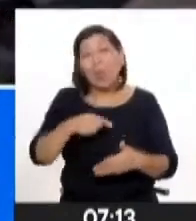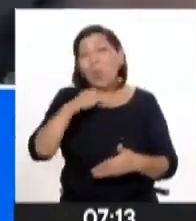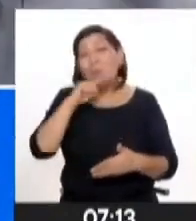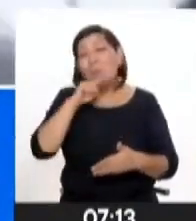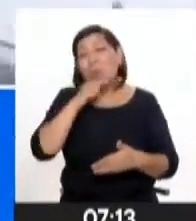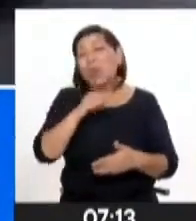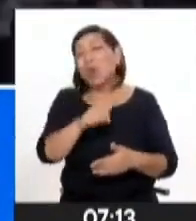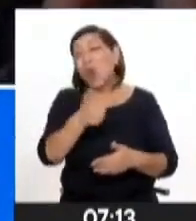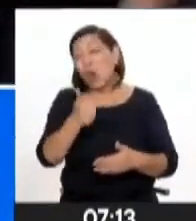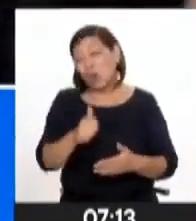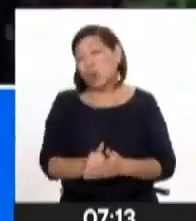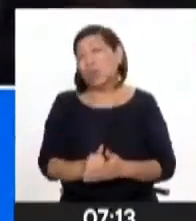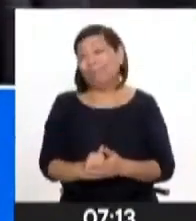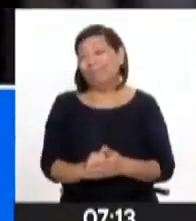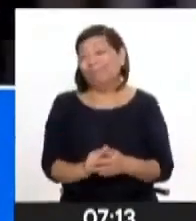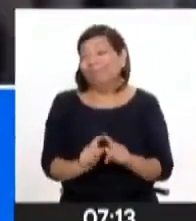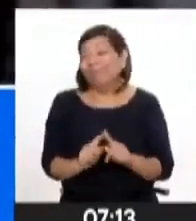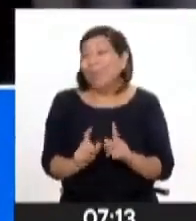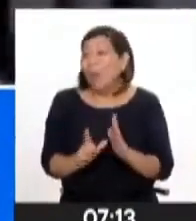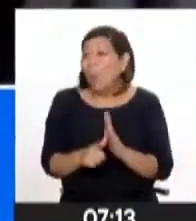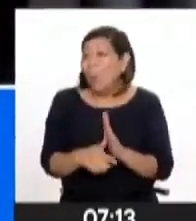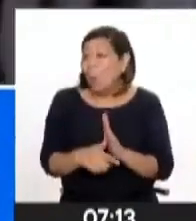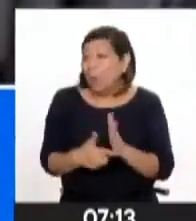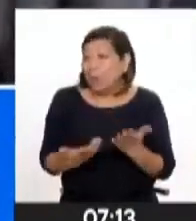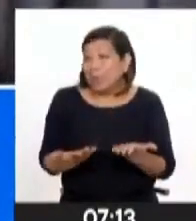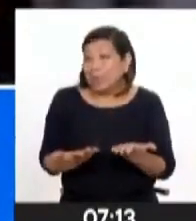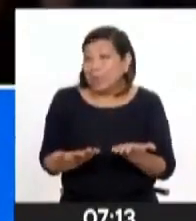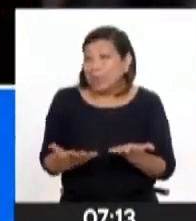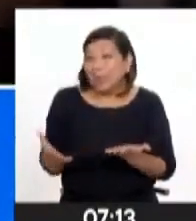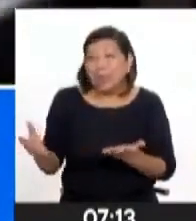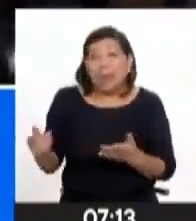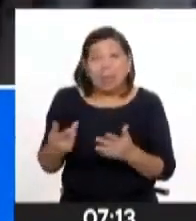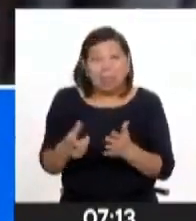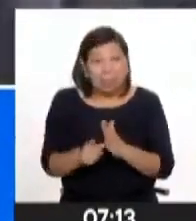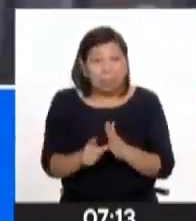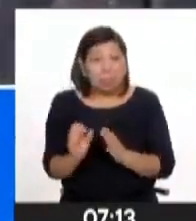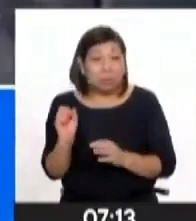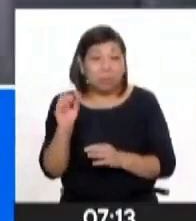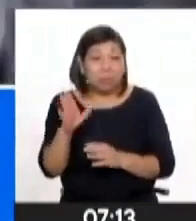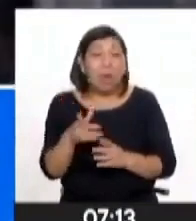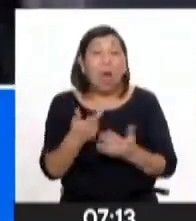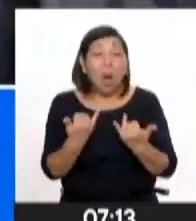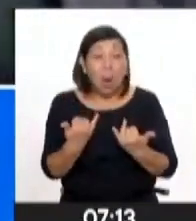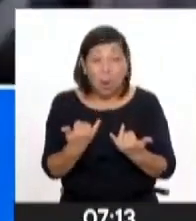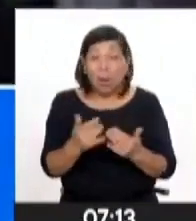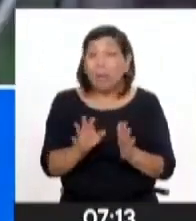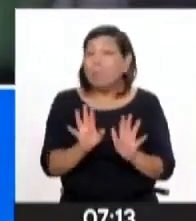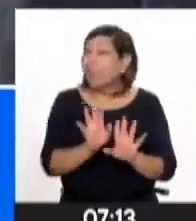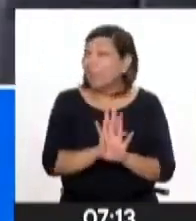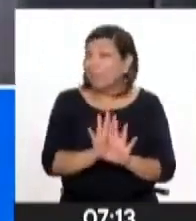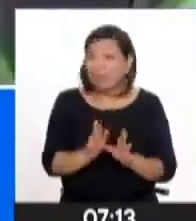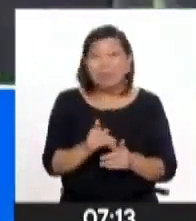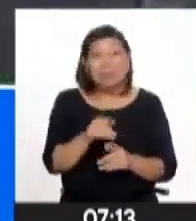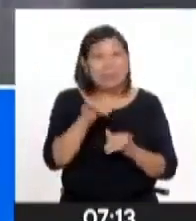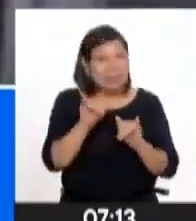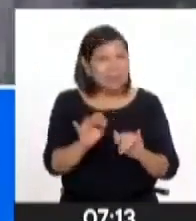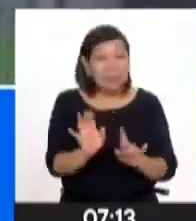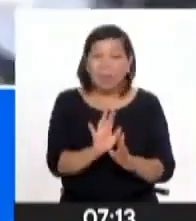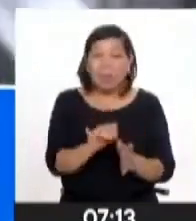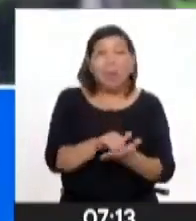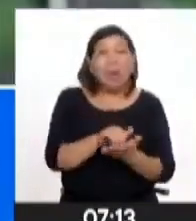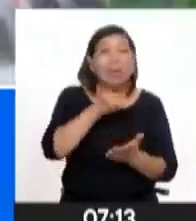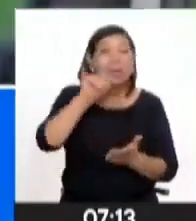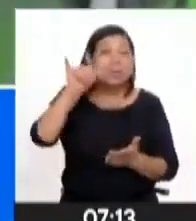Corte Superior de Justicia de Lima informa en su cuenta de Twitter que el juez del caso ha completado el proceso de extradición pasiva de Van der Sloot, quien